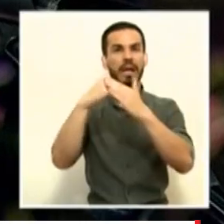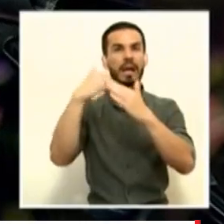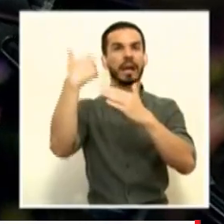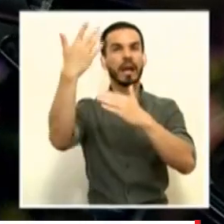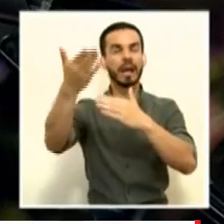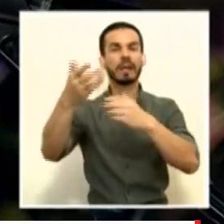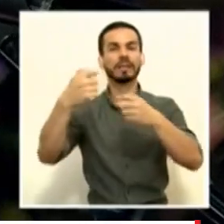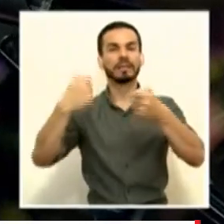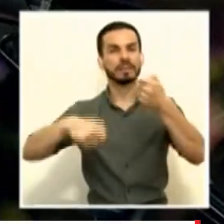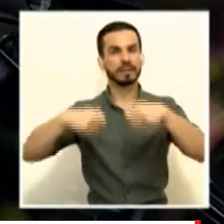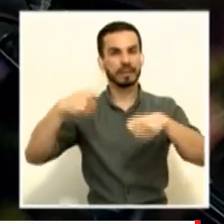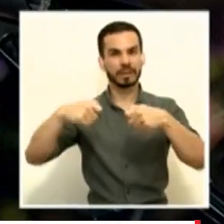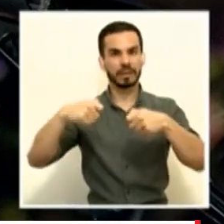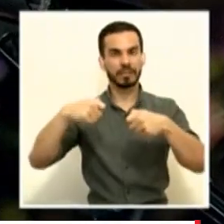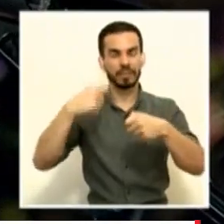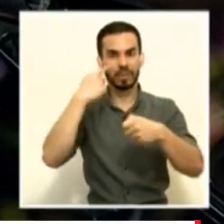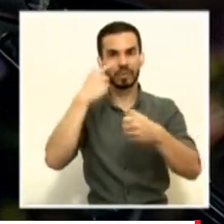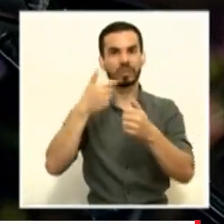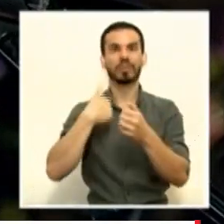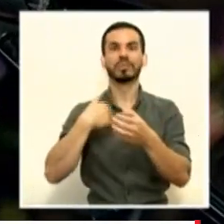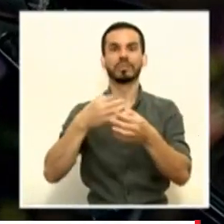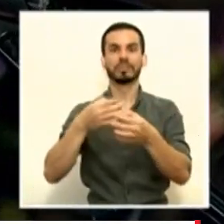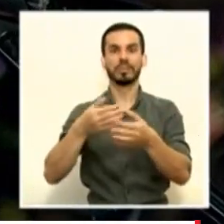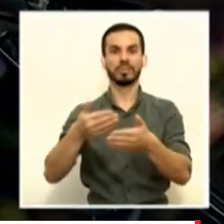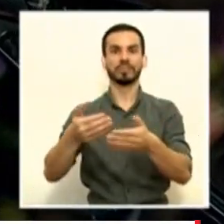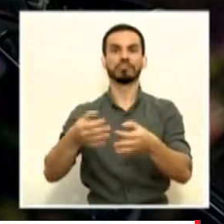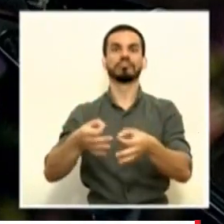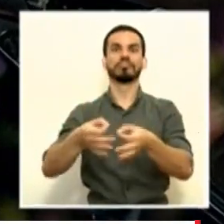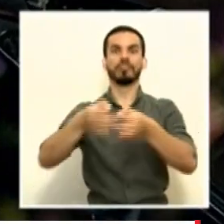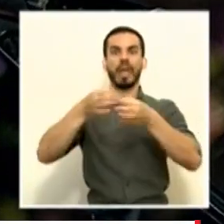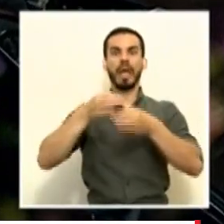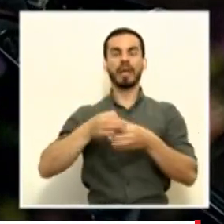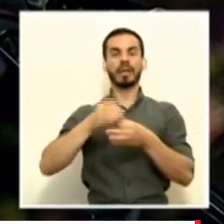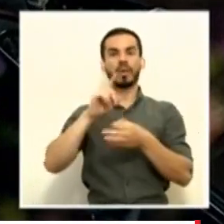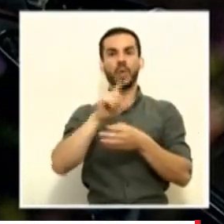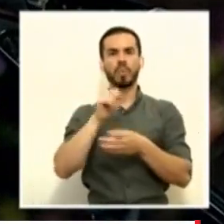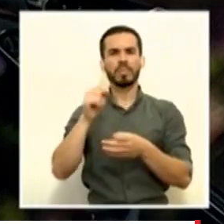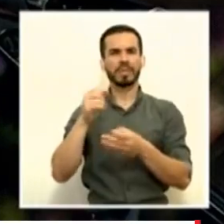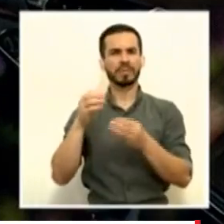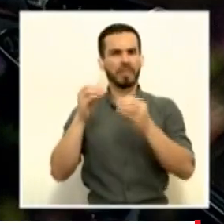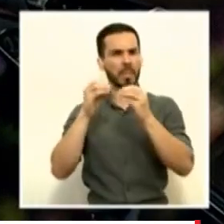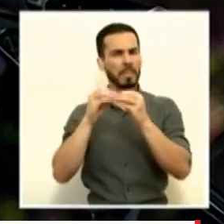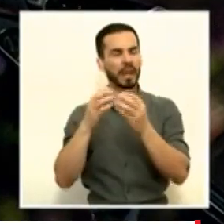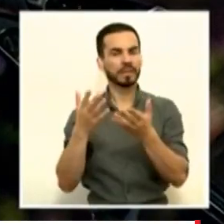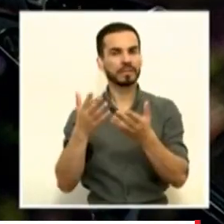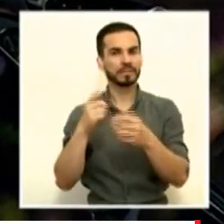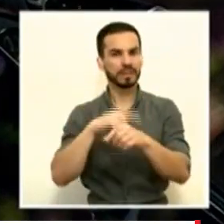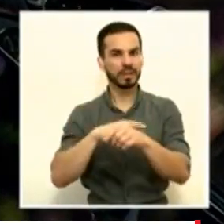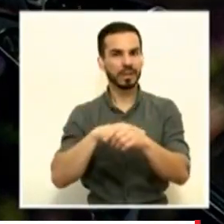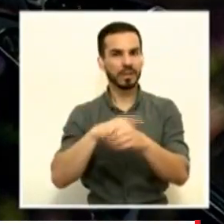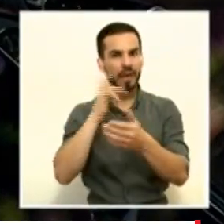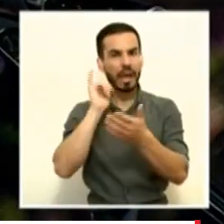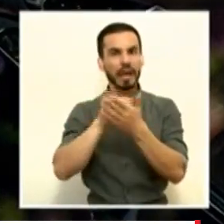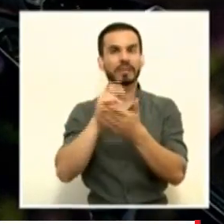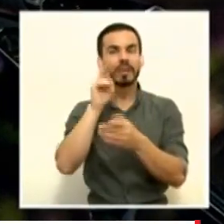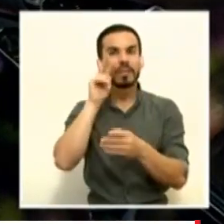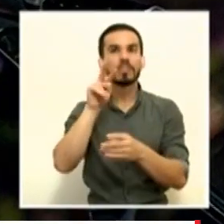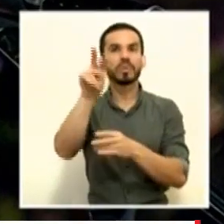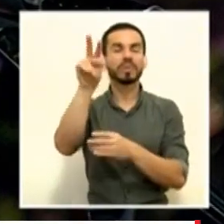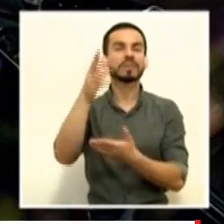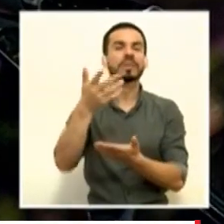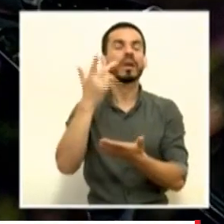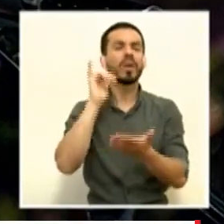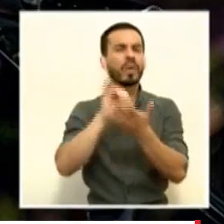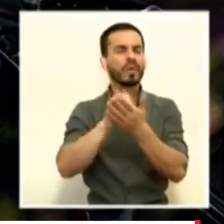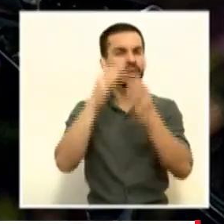septiembre. Evidentemente nos estamos adelantando prácticamente un mes o incluso muchísimo más, ¿verdad?, estas proyecciones.